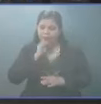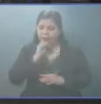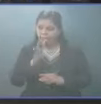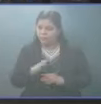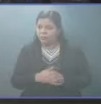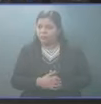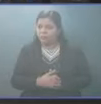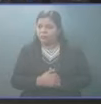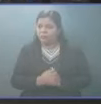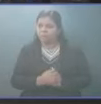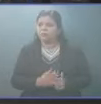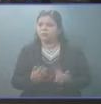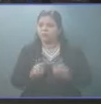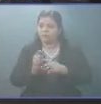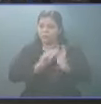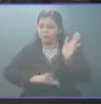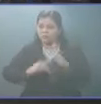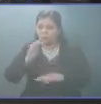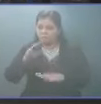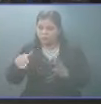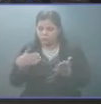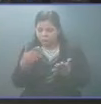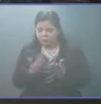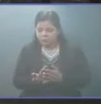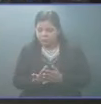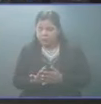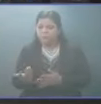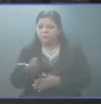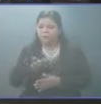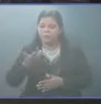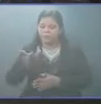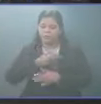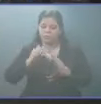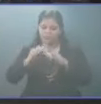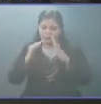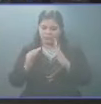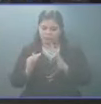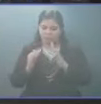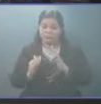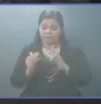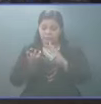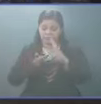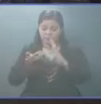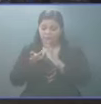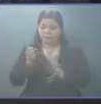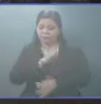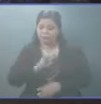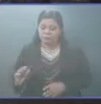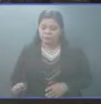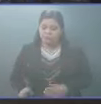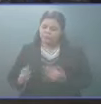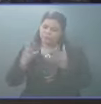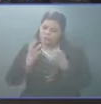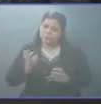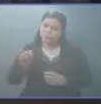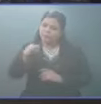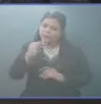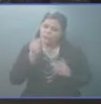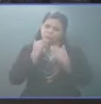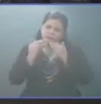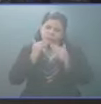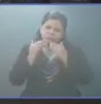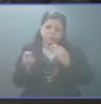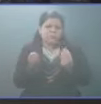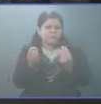también ha venido a cambiar la dinámica en los hogares salvadoreños. Me gustaría conocer o que usted nos oriente acerca